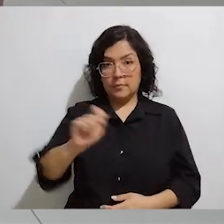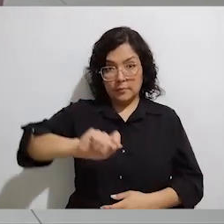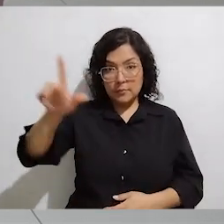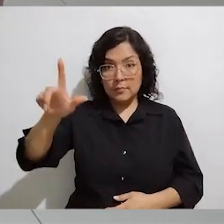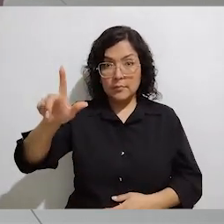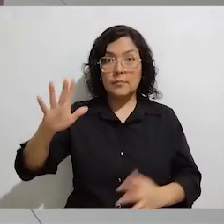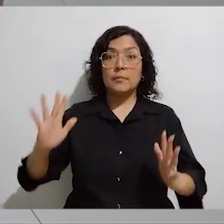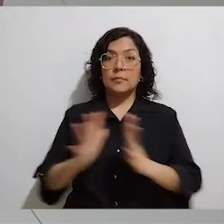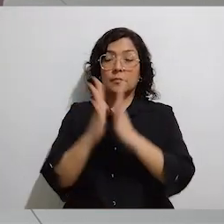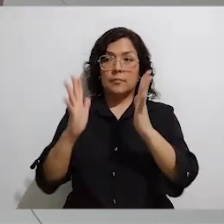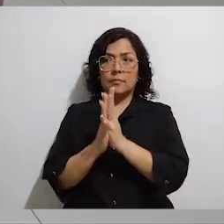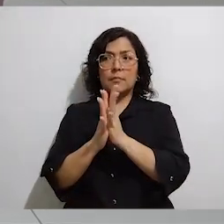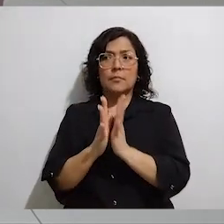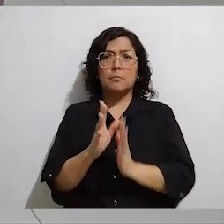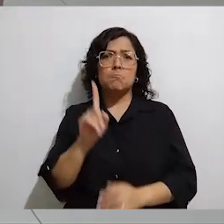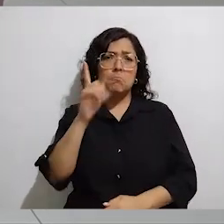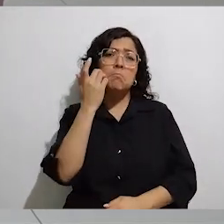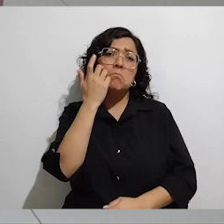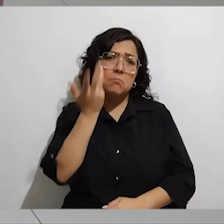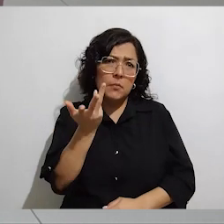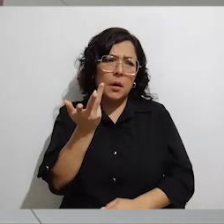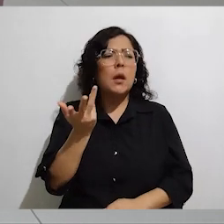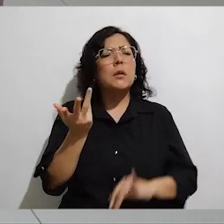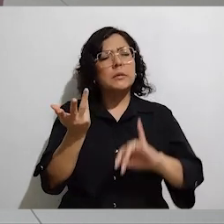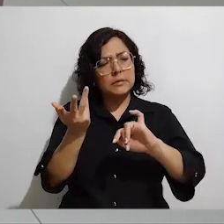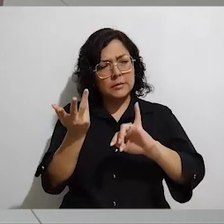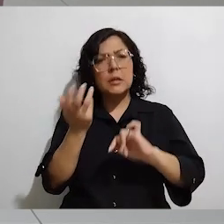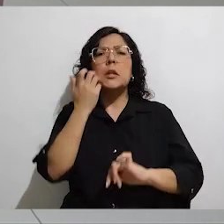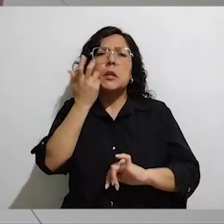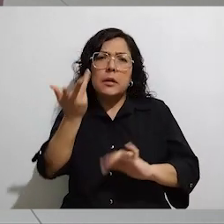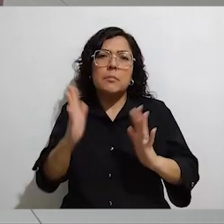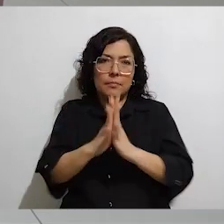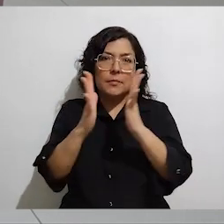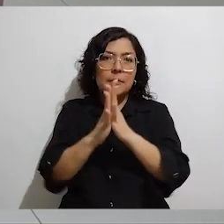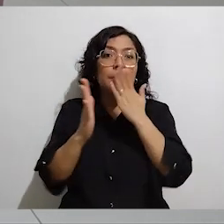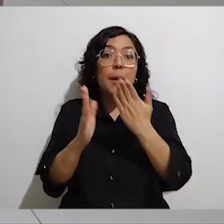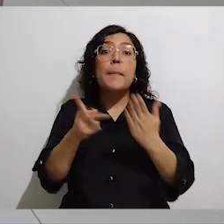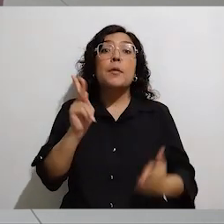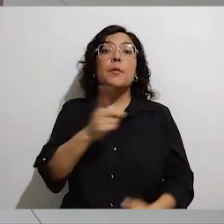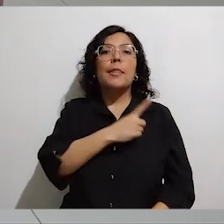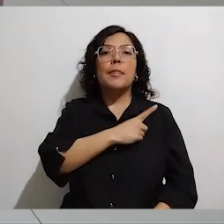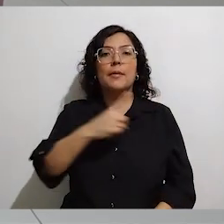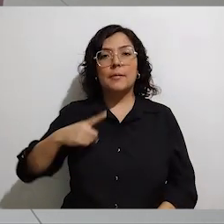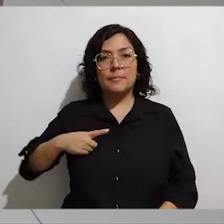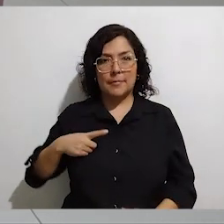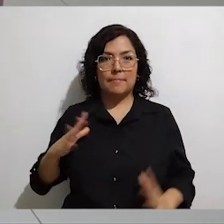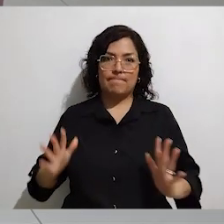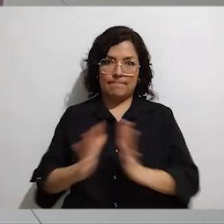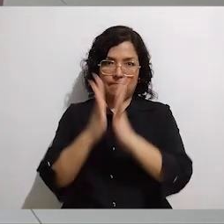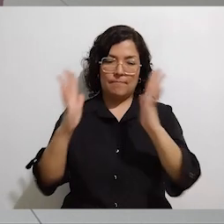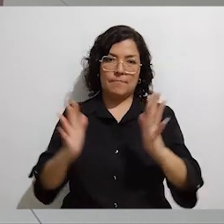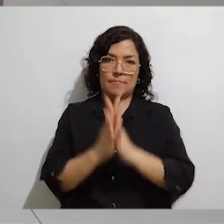no solamente es una opción, sino que representa una obligación, puesto que ha logrado adquirir en el Estado